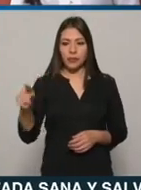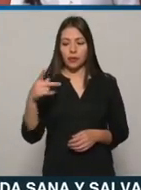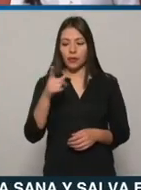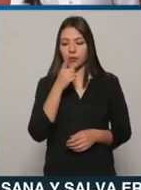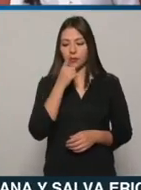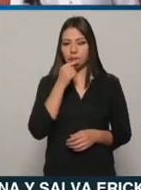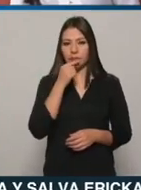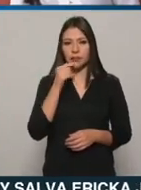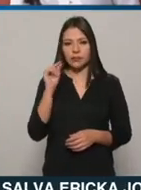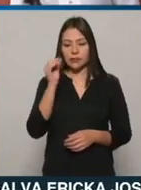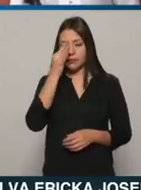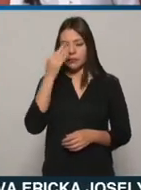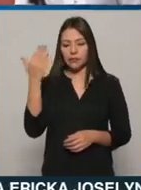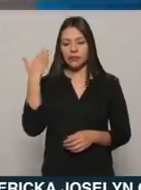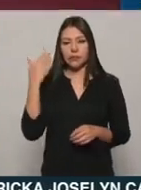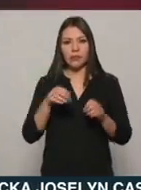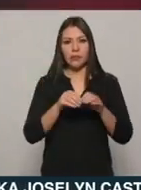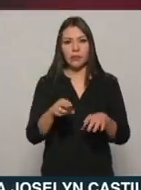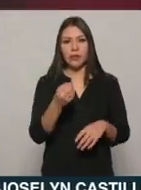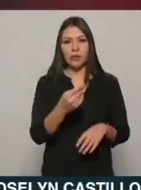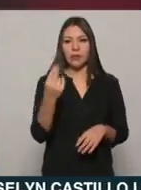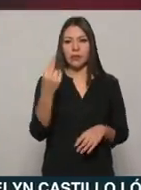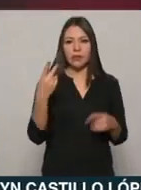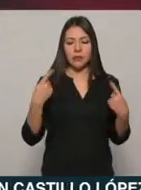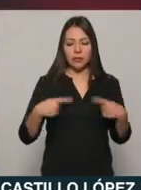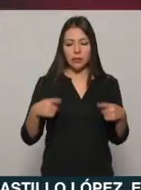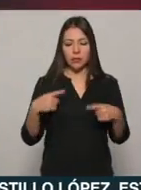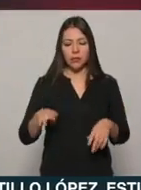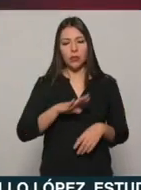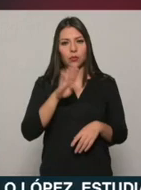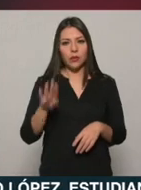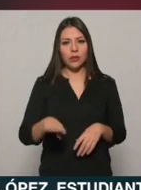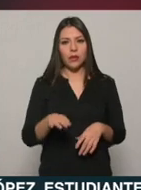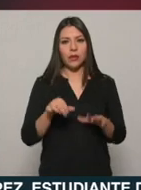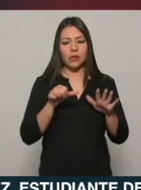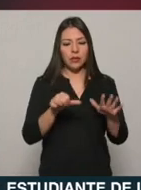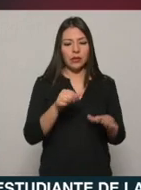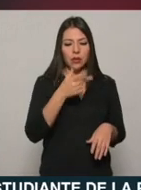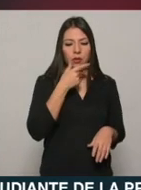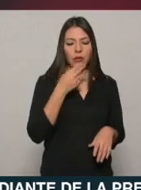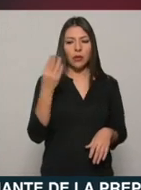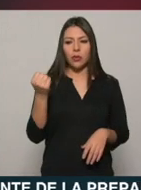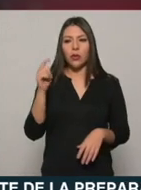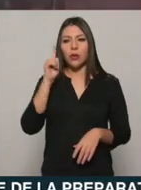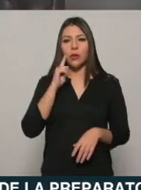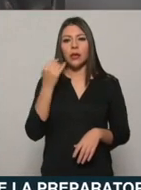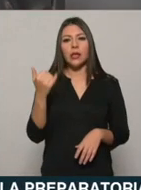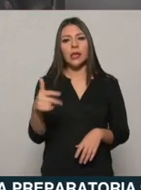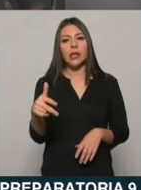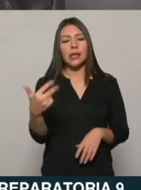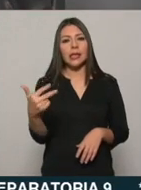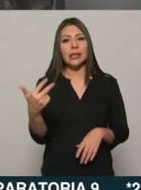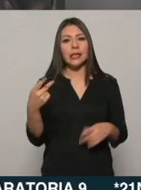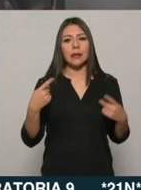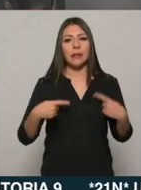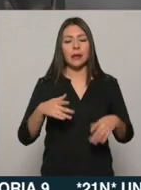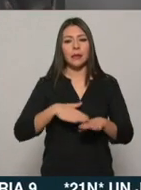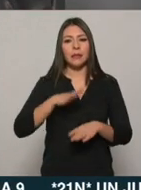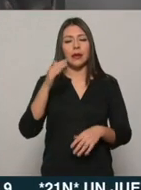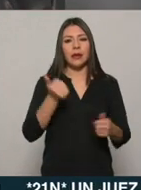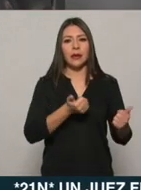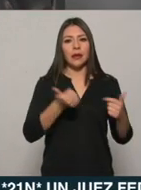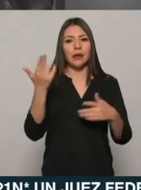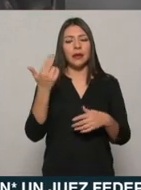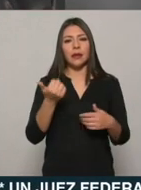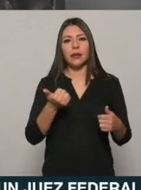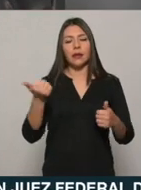conocer hace unos minutos que son 25 personas fallecidas, 16 hombres y 9 mujeres y 13 más personas que se encuentran heridas